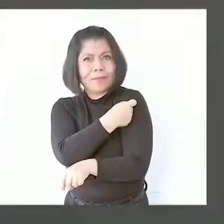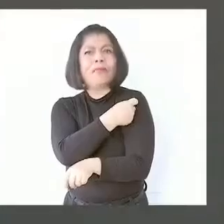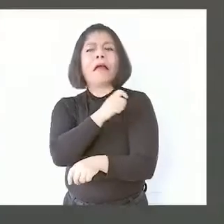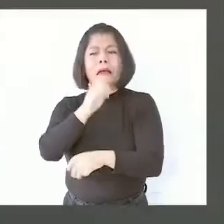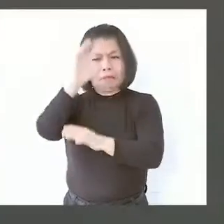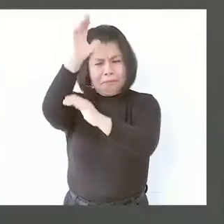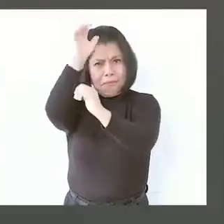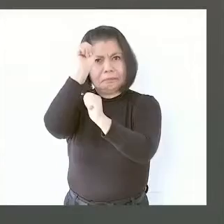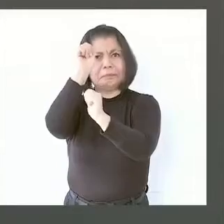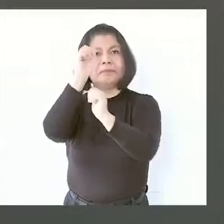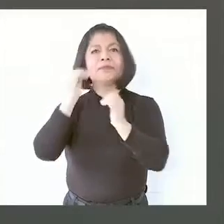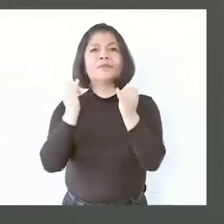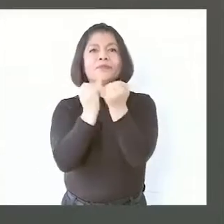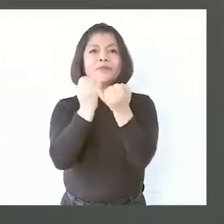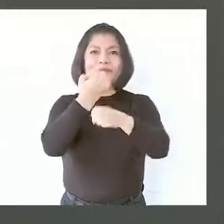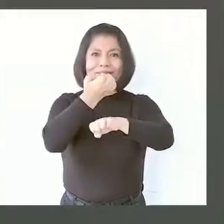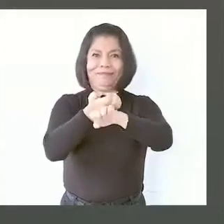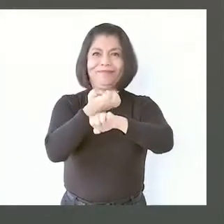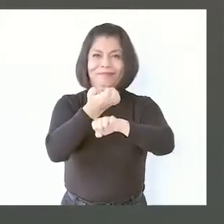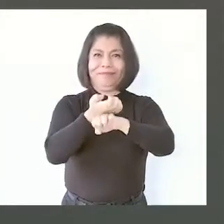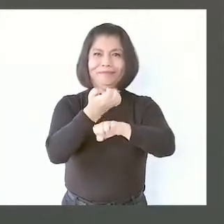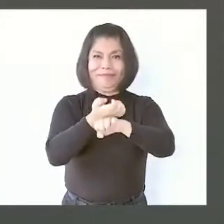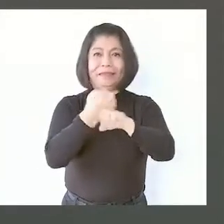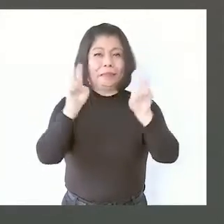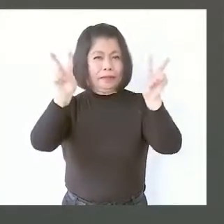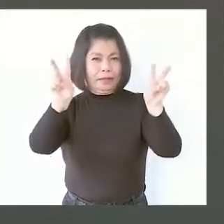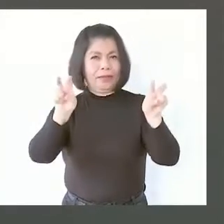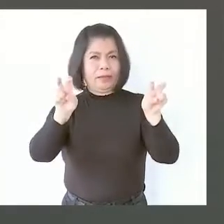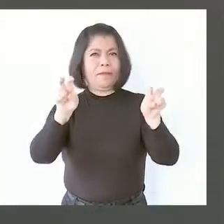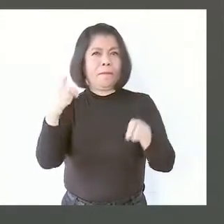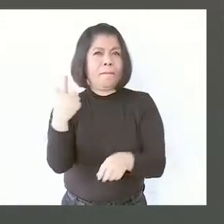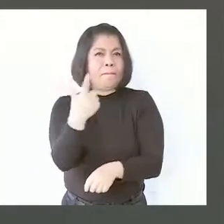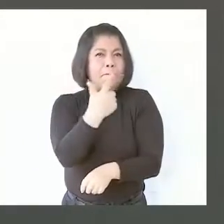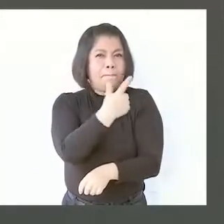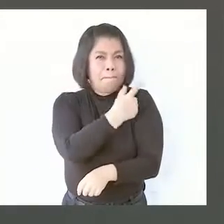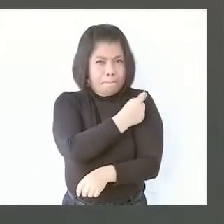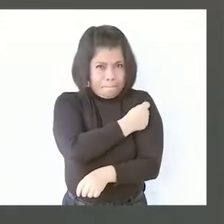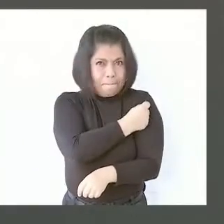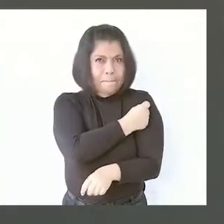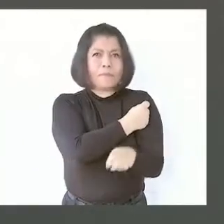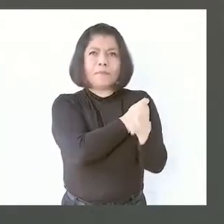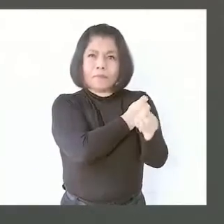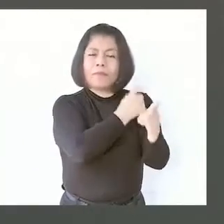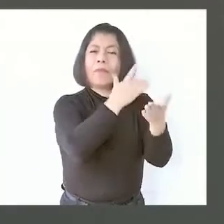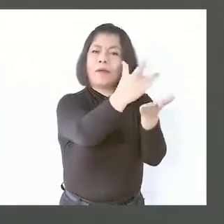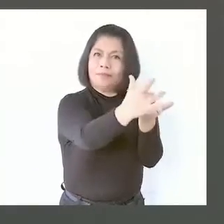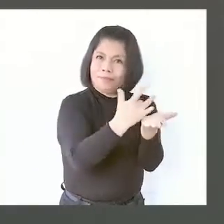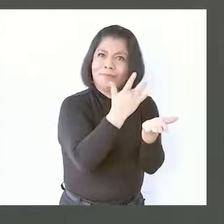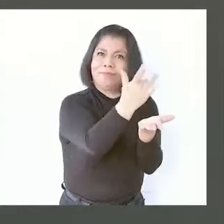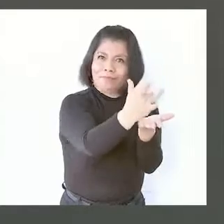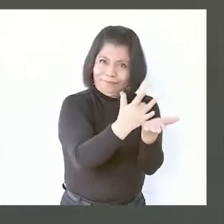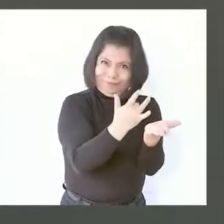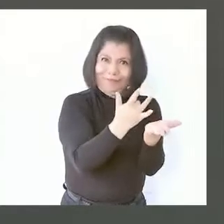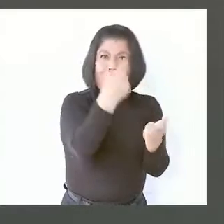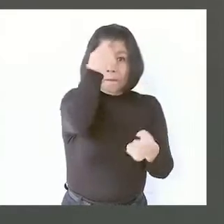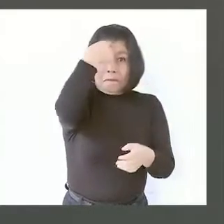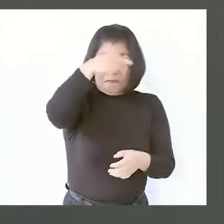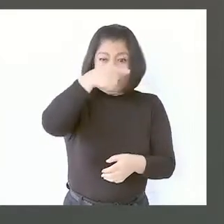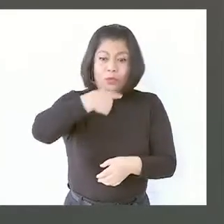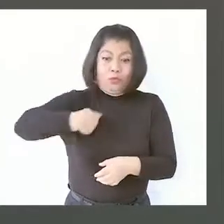cooperar para que se tengan vacunas en otros